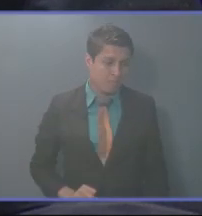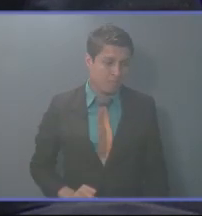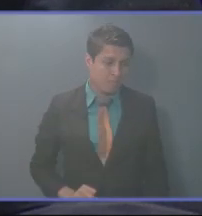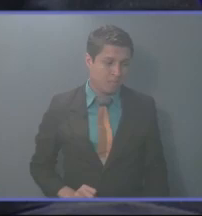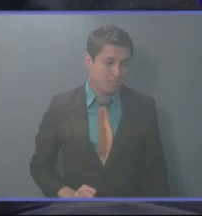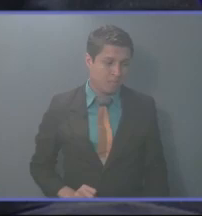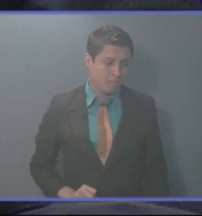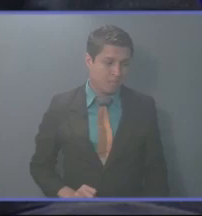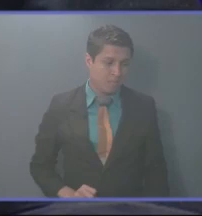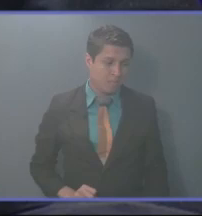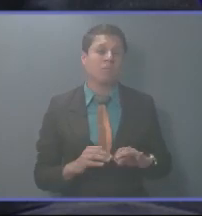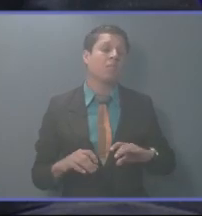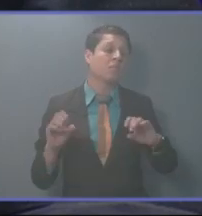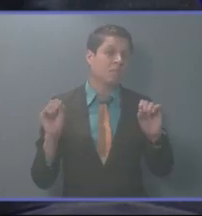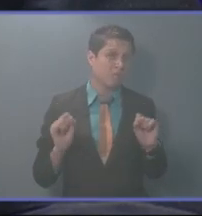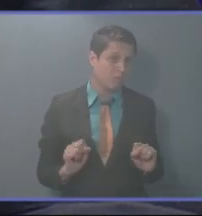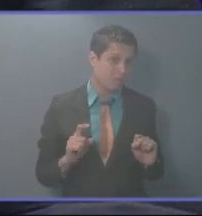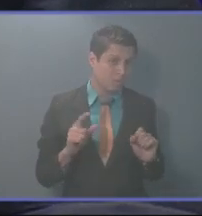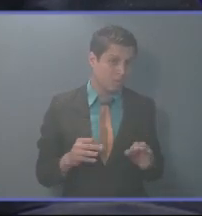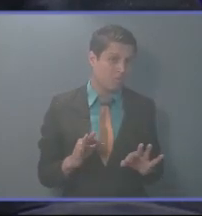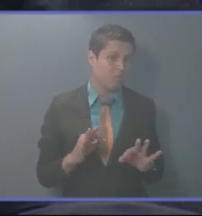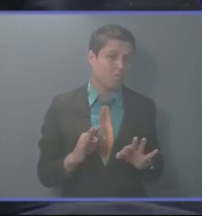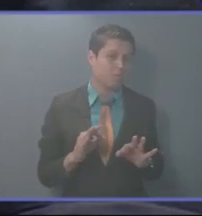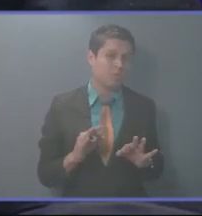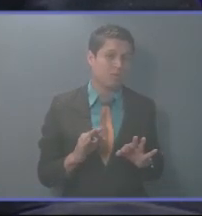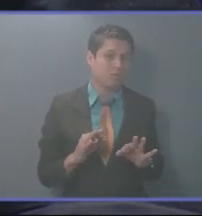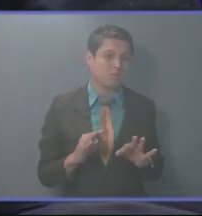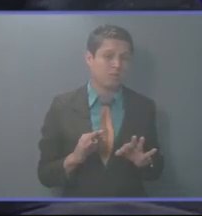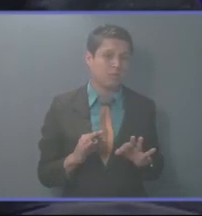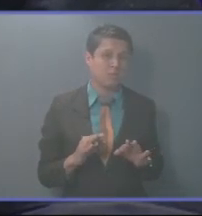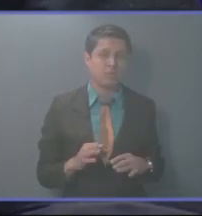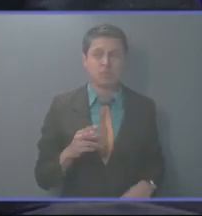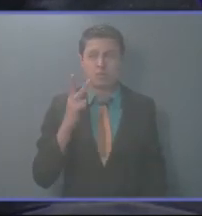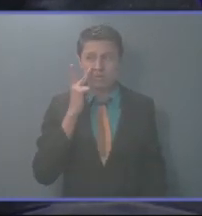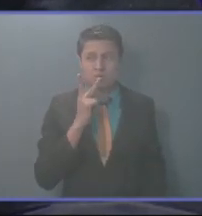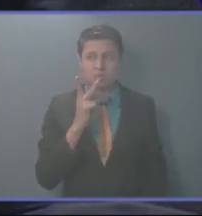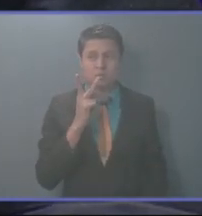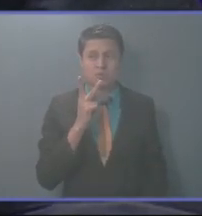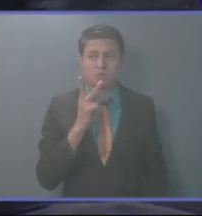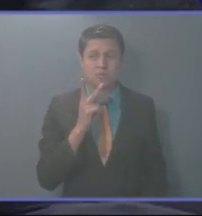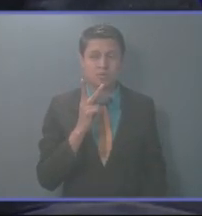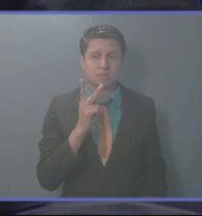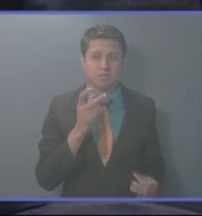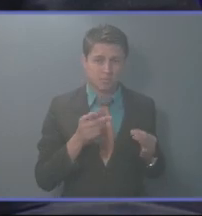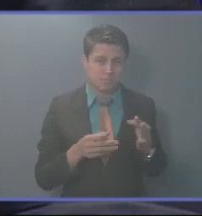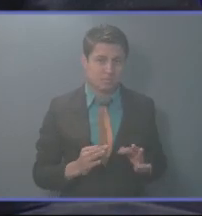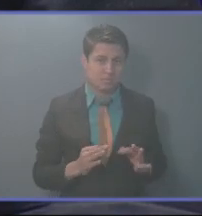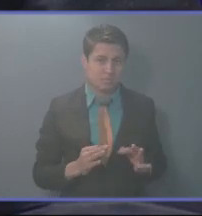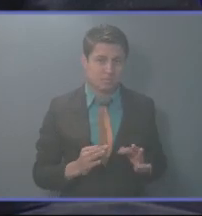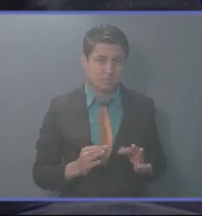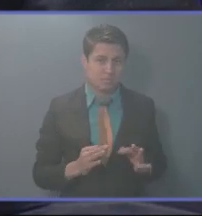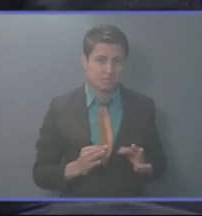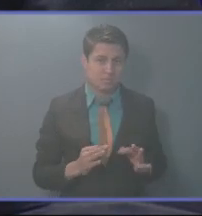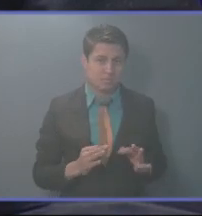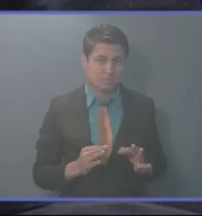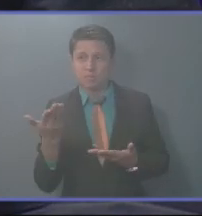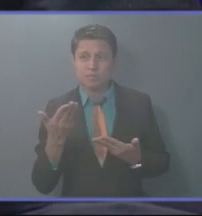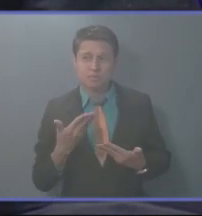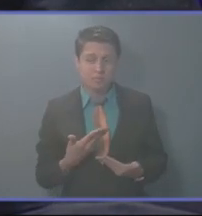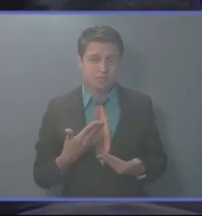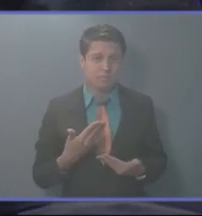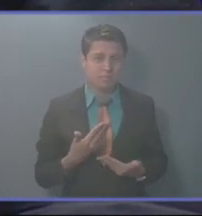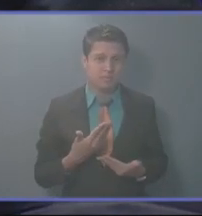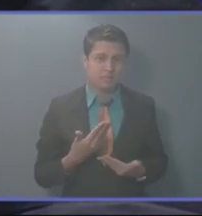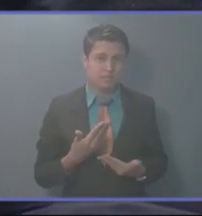crímenes, posibilitando, por tanto, arbitrar una dosimetría de pena que permita disminuirla o